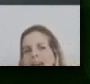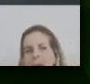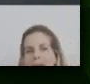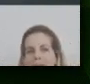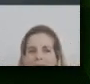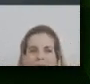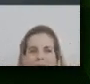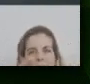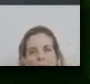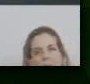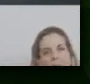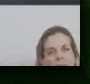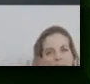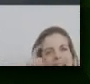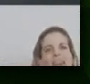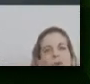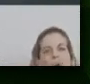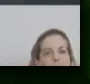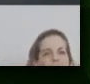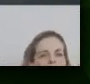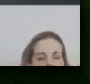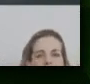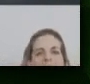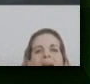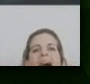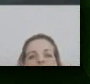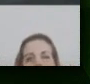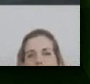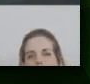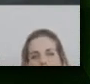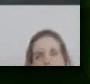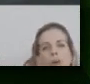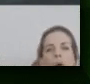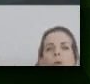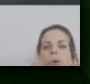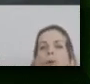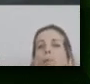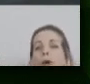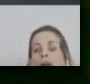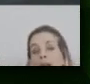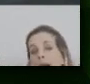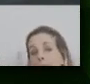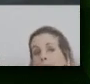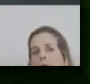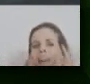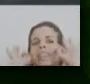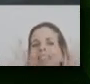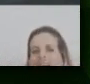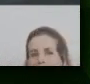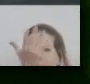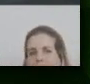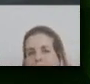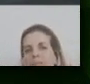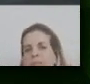Evo, abrazarlo a Álvaro. ¿Y saben por qué? Porque el pueblo no se equivoca. Y han vuelto